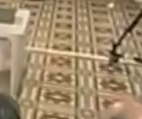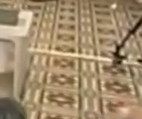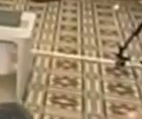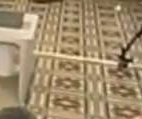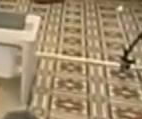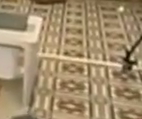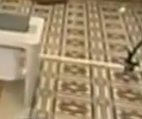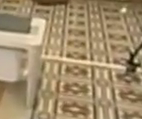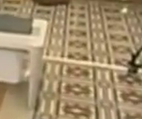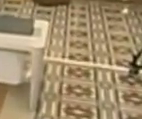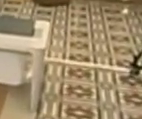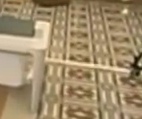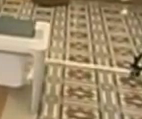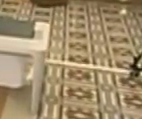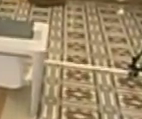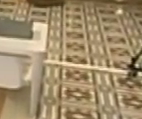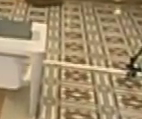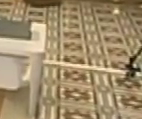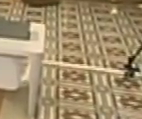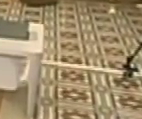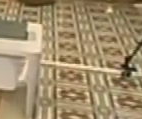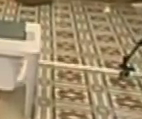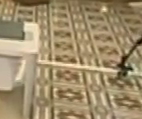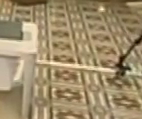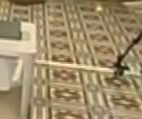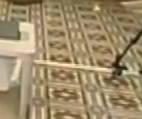Coincidió el pago de